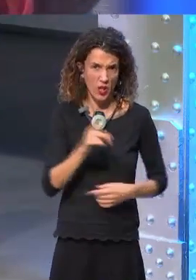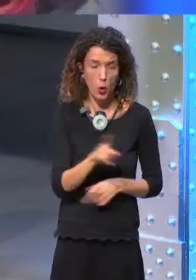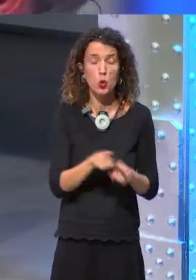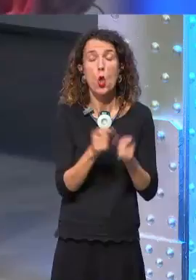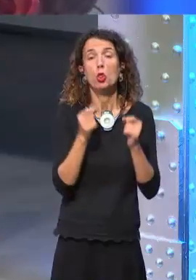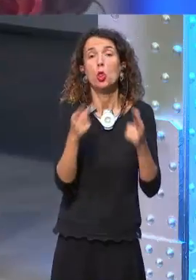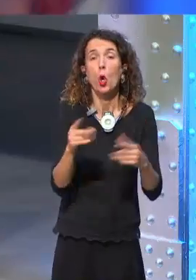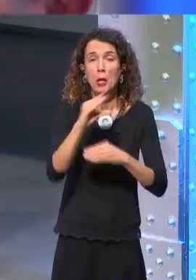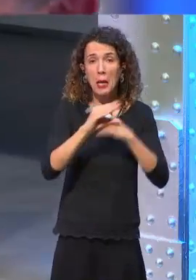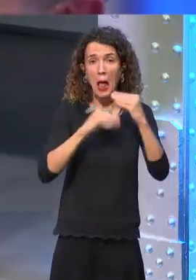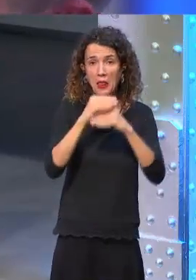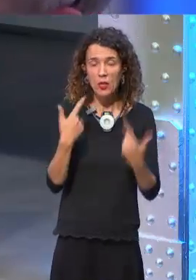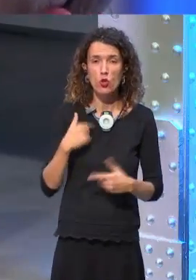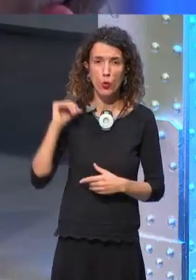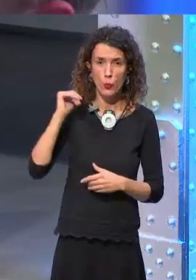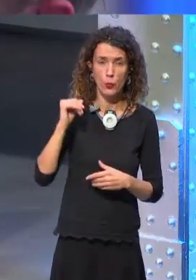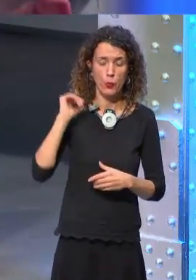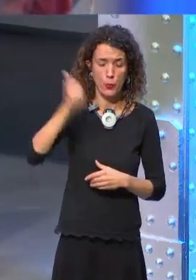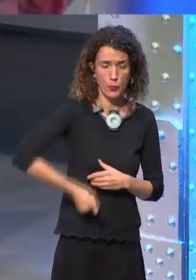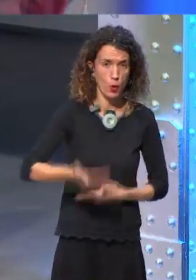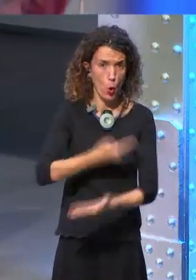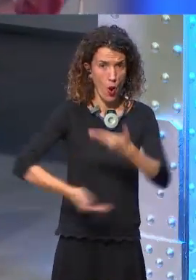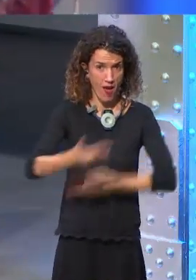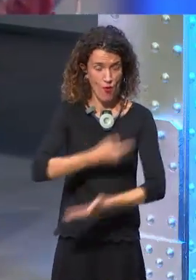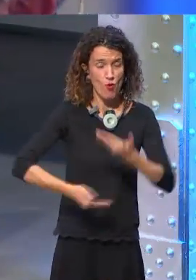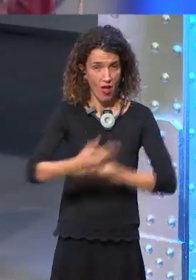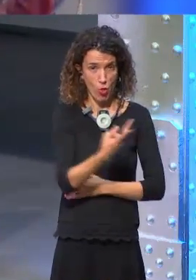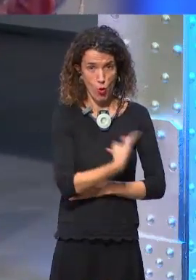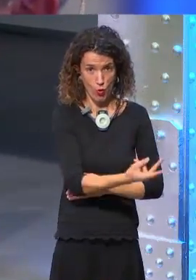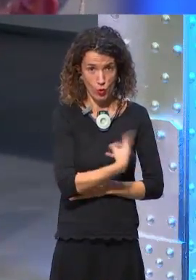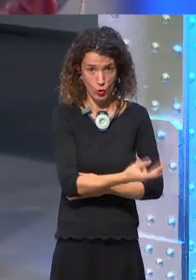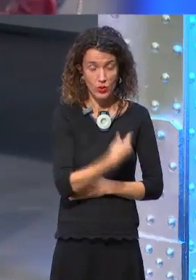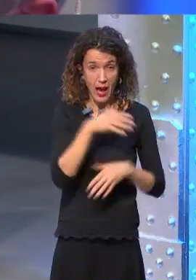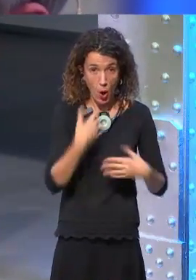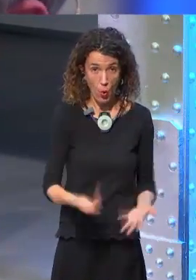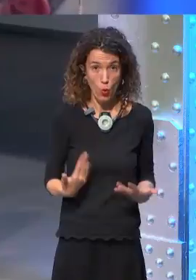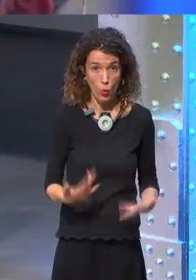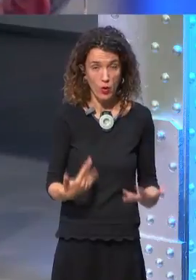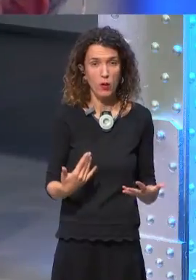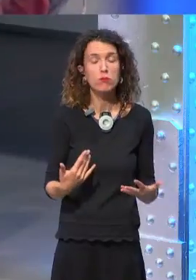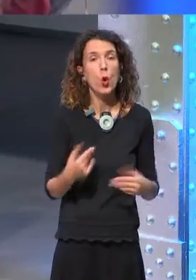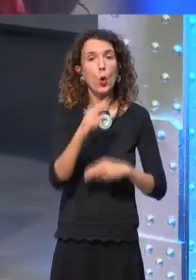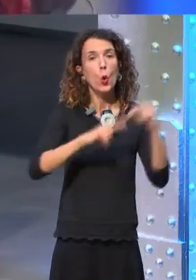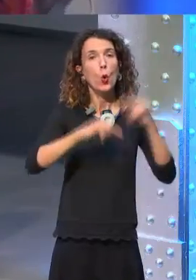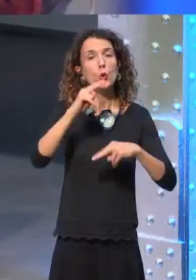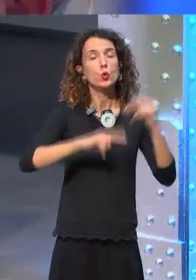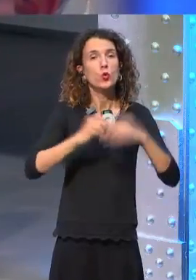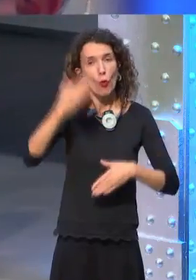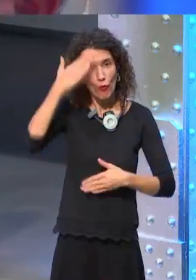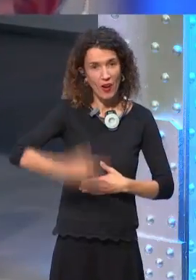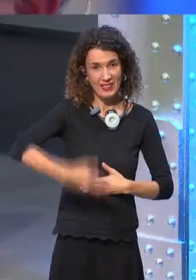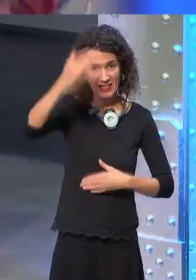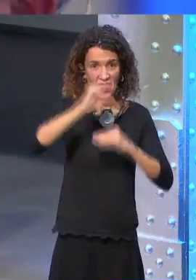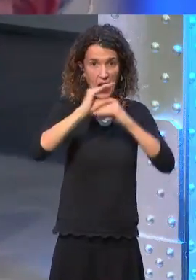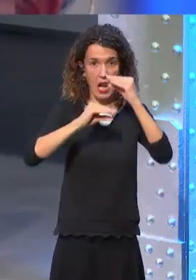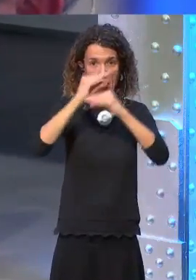te doy unos ladrillos y llevamos años colaborando y ahora mismo está construyendo fachadas de